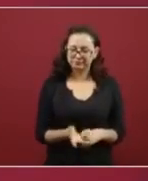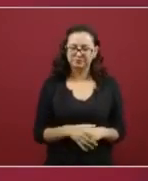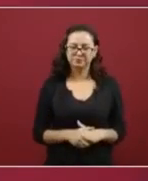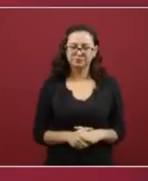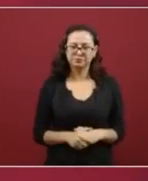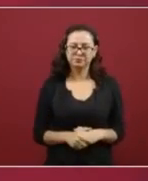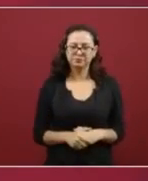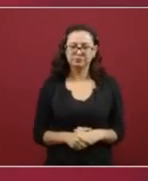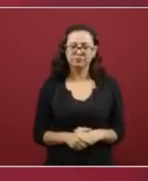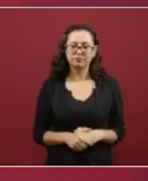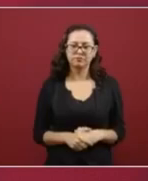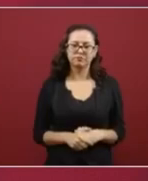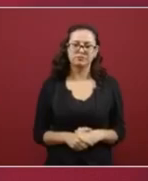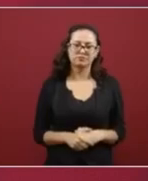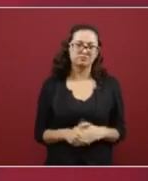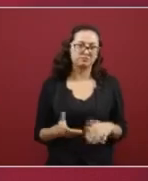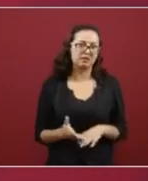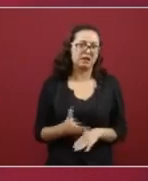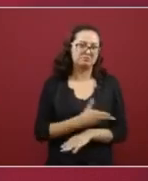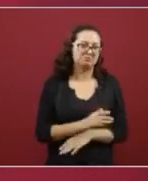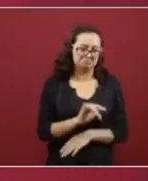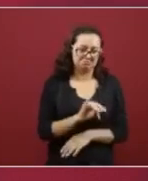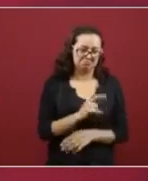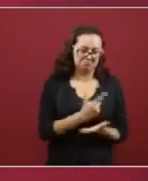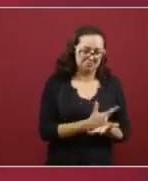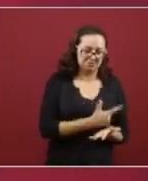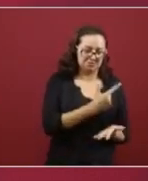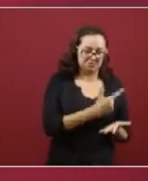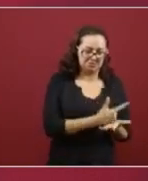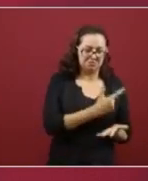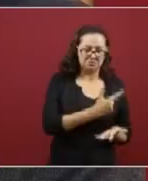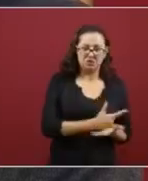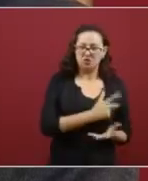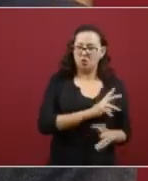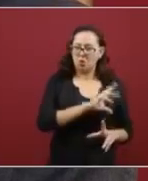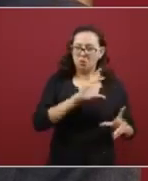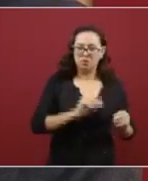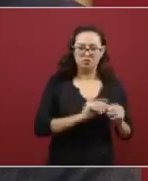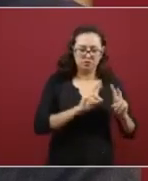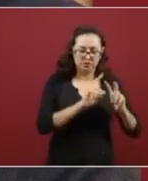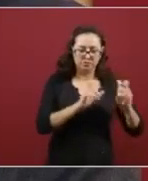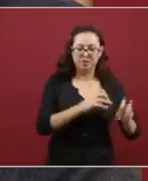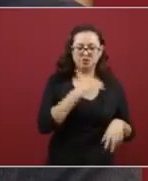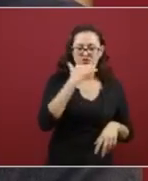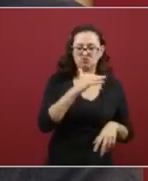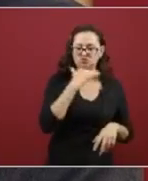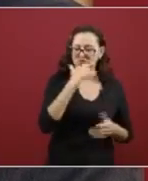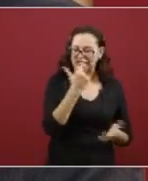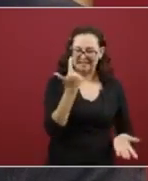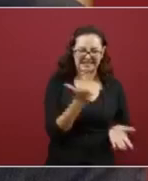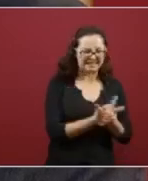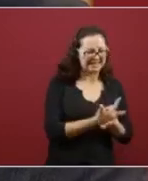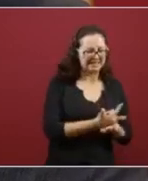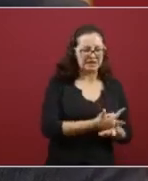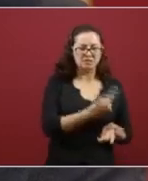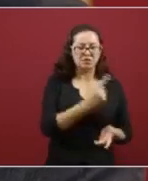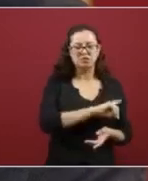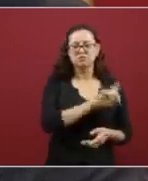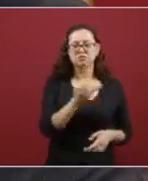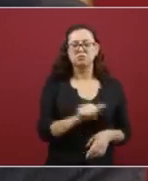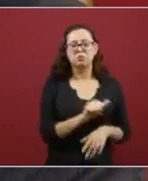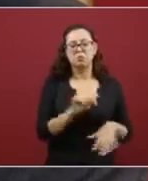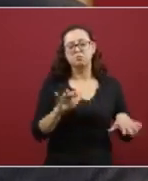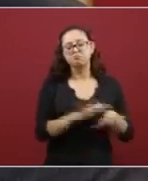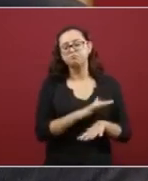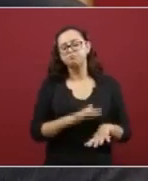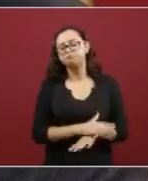que eran considerados graves, todos los relacionados con la corrupción, se hizo